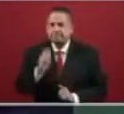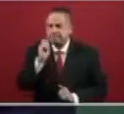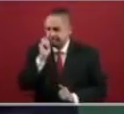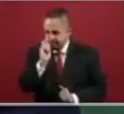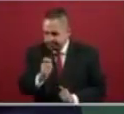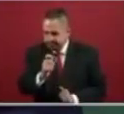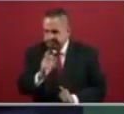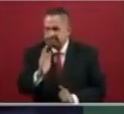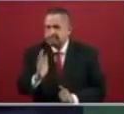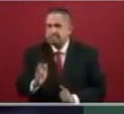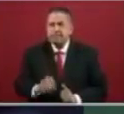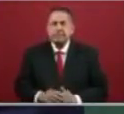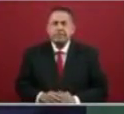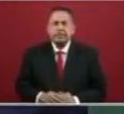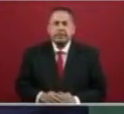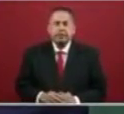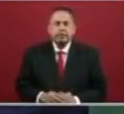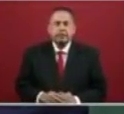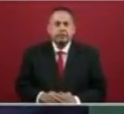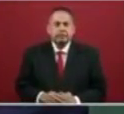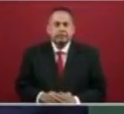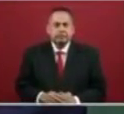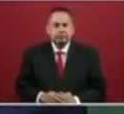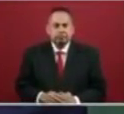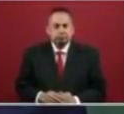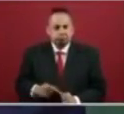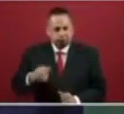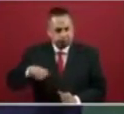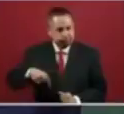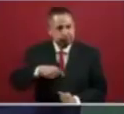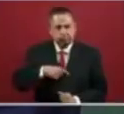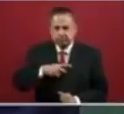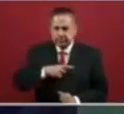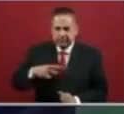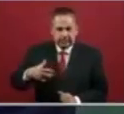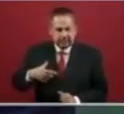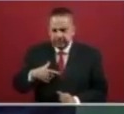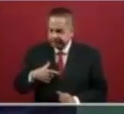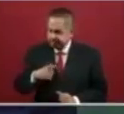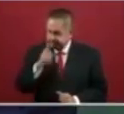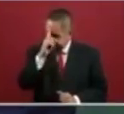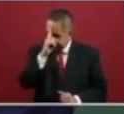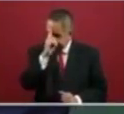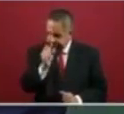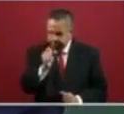tenemos que actuar de manera consecuente.